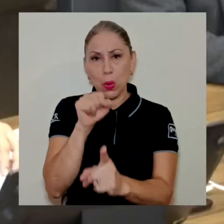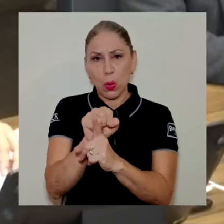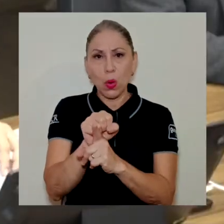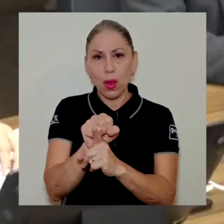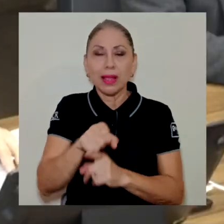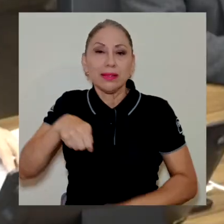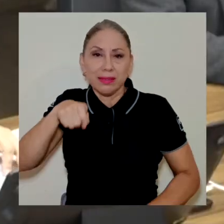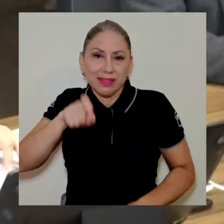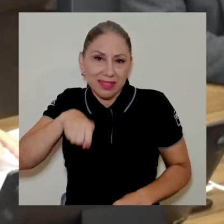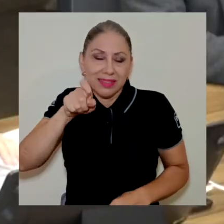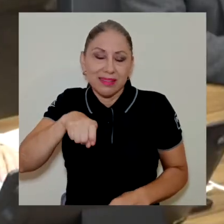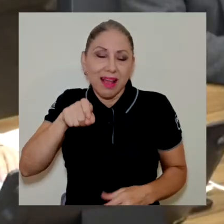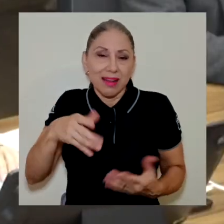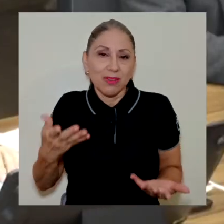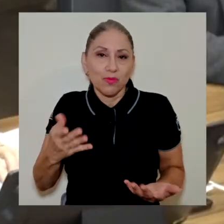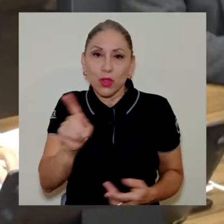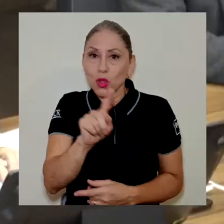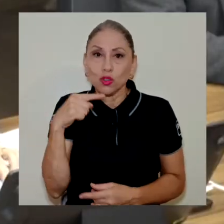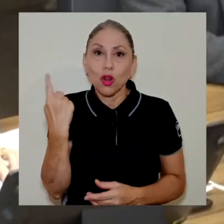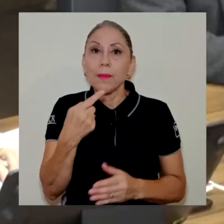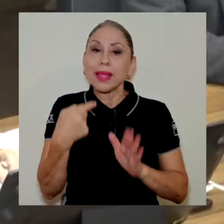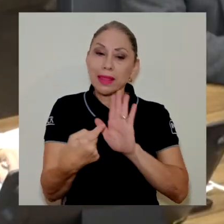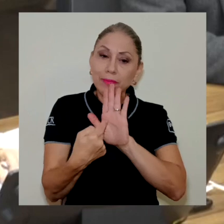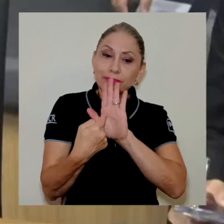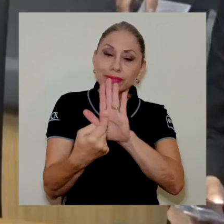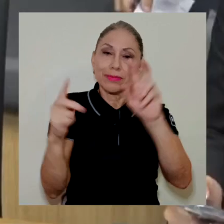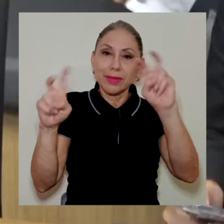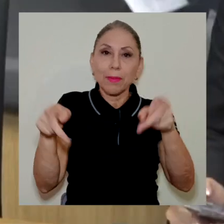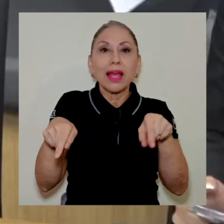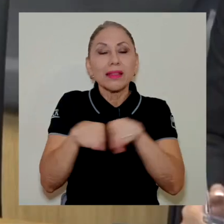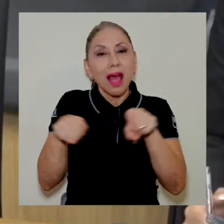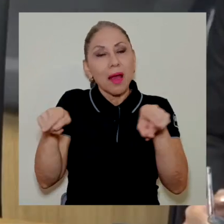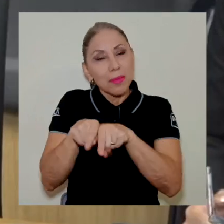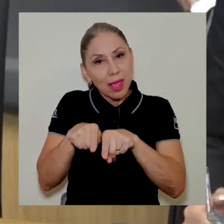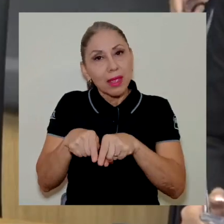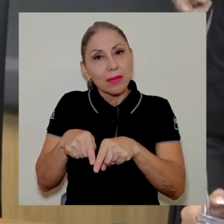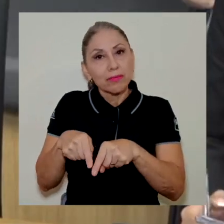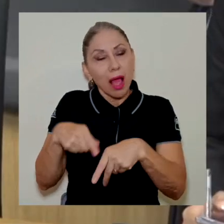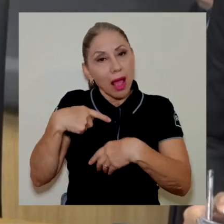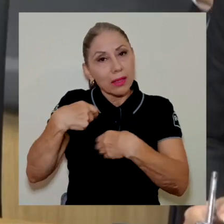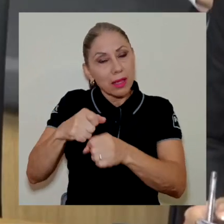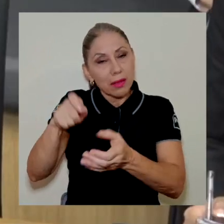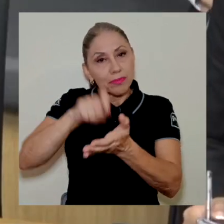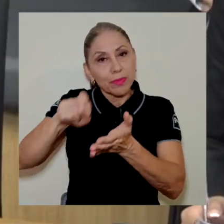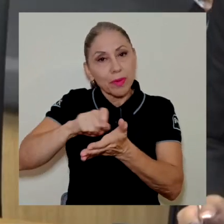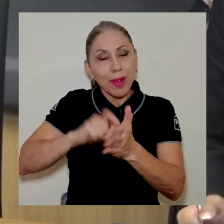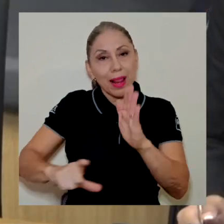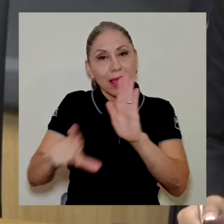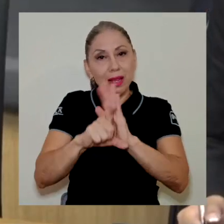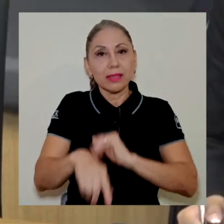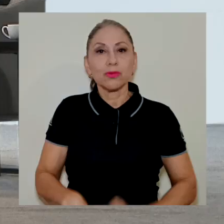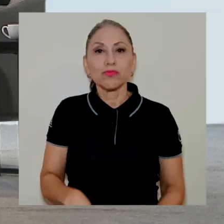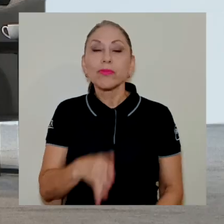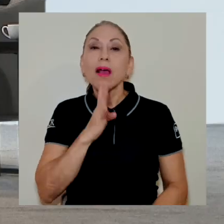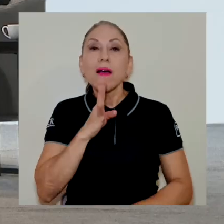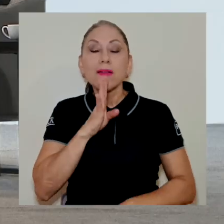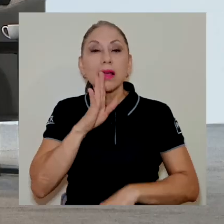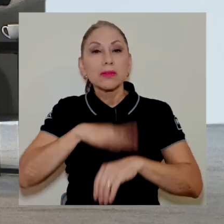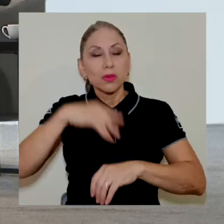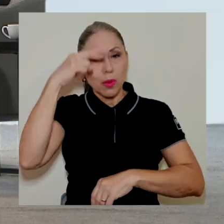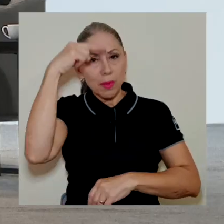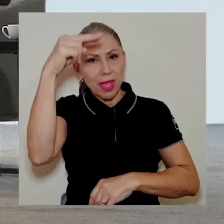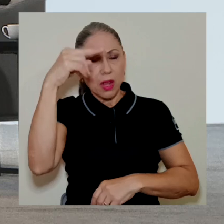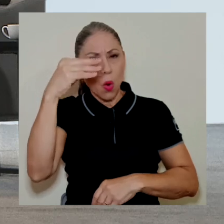y se ha hecho necesario, evidentemente, no solo visibilizarlo, sino también generar legislación. Hablando de México, ¿cómo